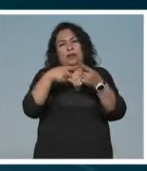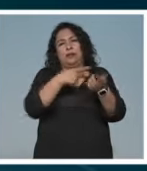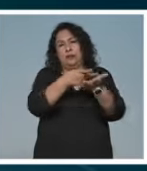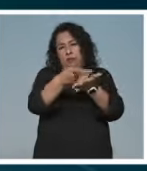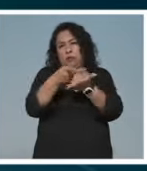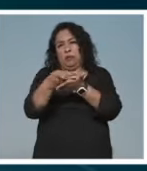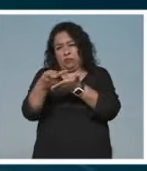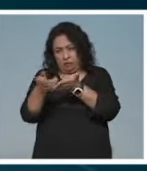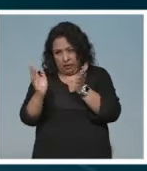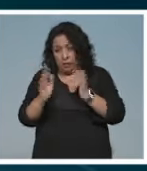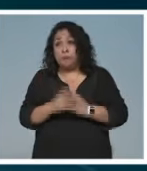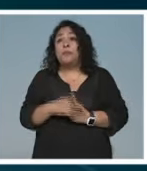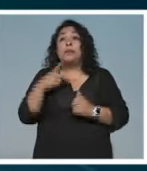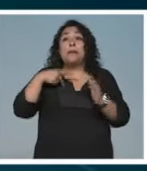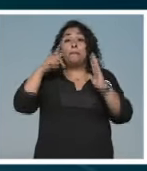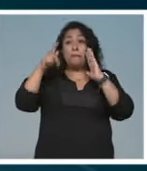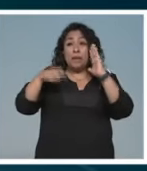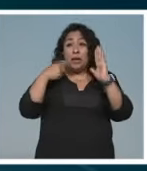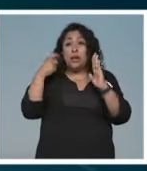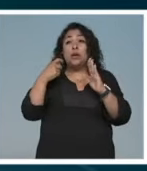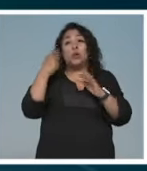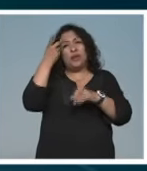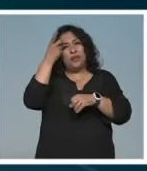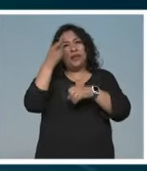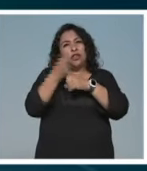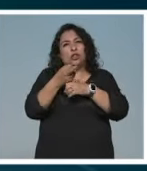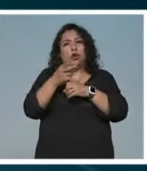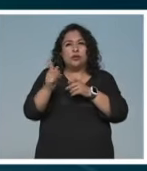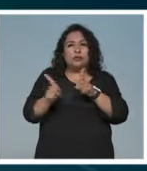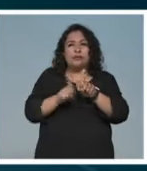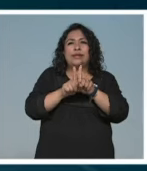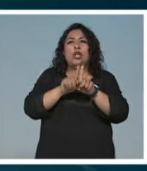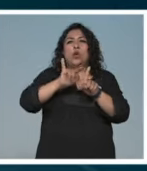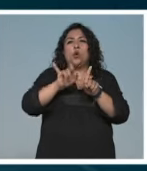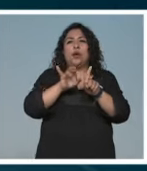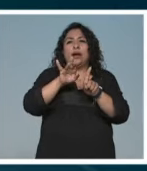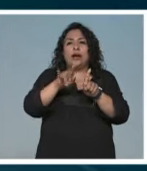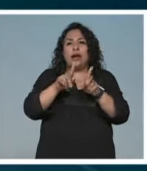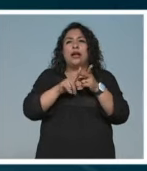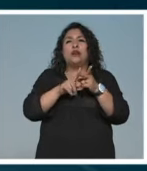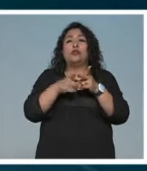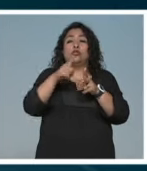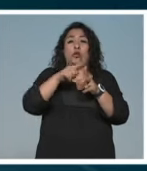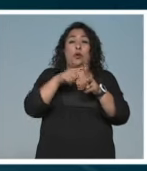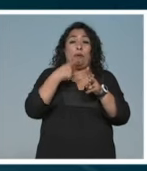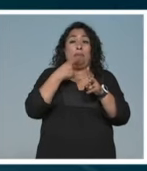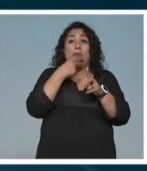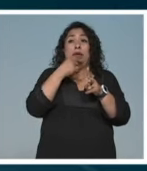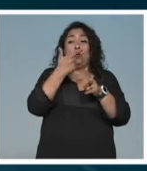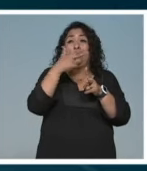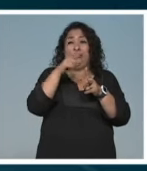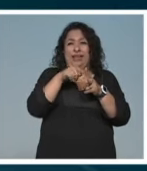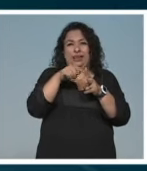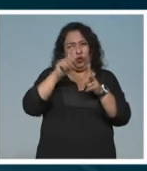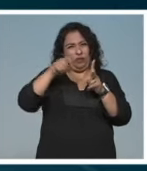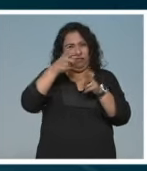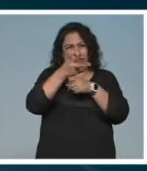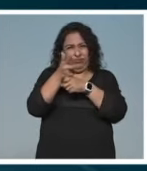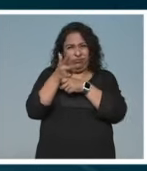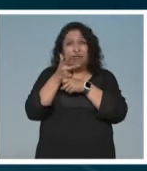reconocimientos. La cinta estuvo codirigida por Juan Carlos Tavío porque Gutiérrez Alea se encontraba en el momento del